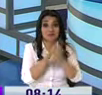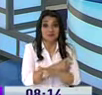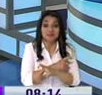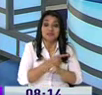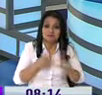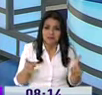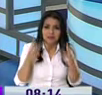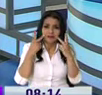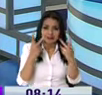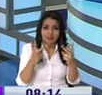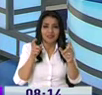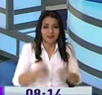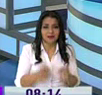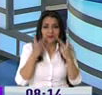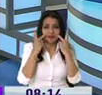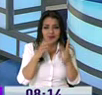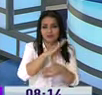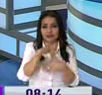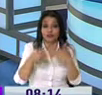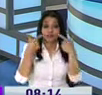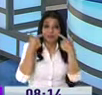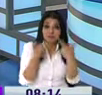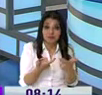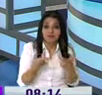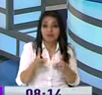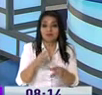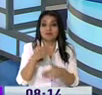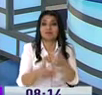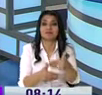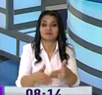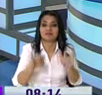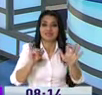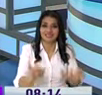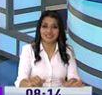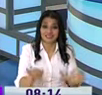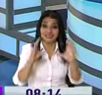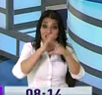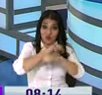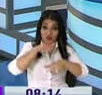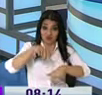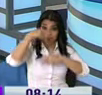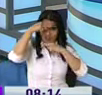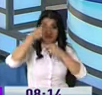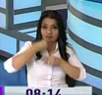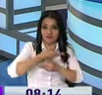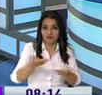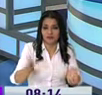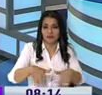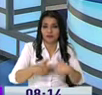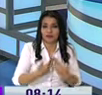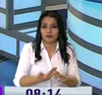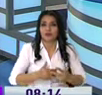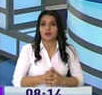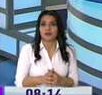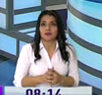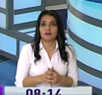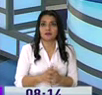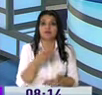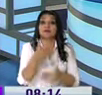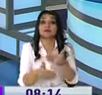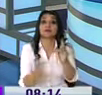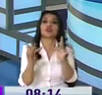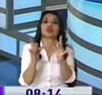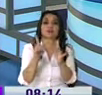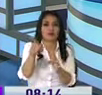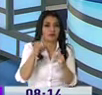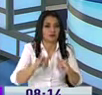se lo pierdan, estaremos todos pendientes y contándoles a las 18:55 las novedades de cómo va avanzando. Luego les molestamos a Alison para seguir en el estadio, ¿te